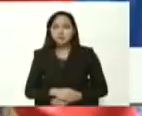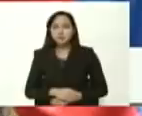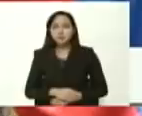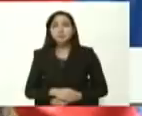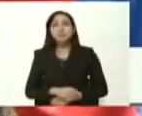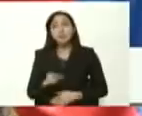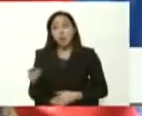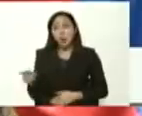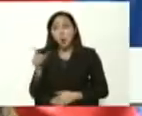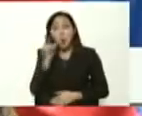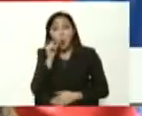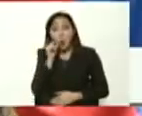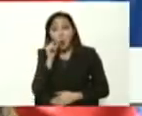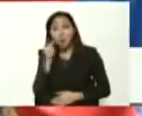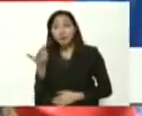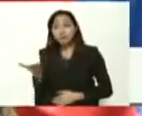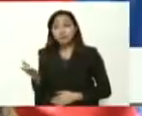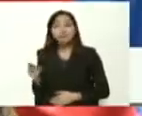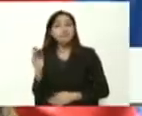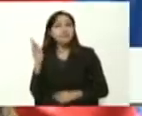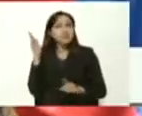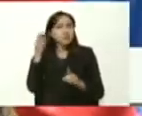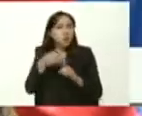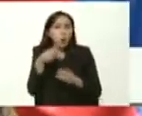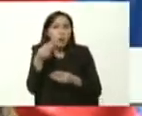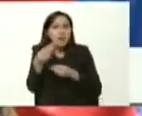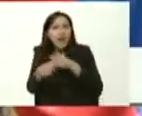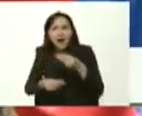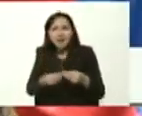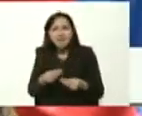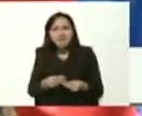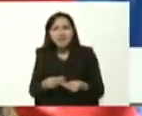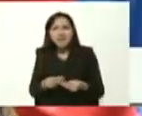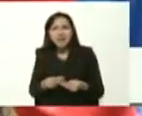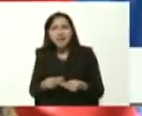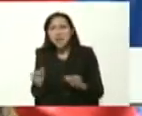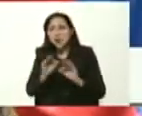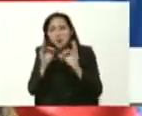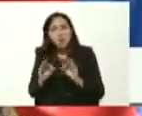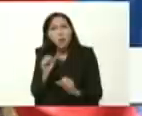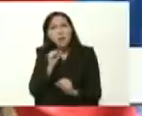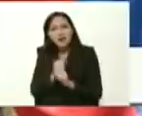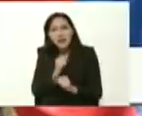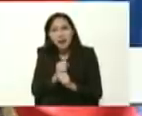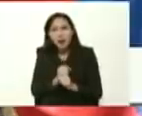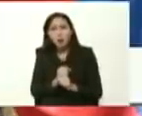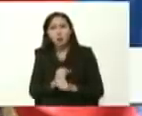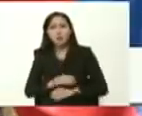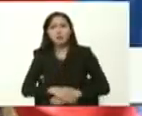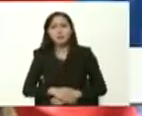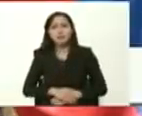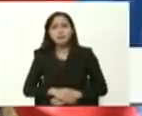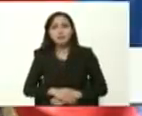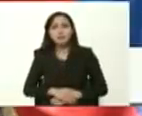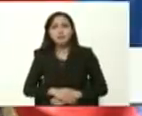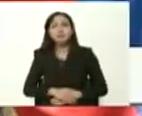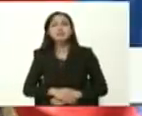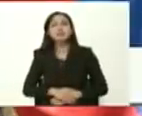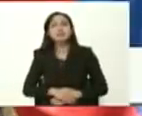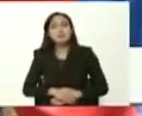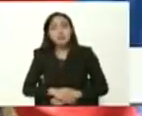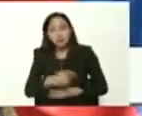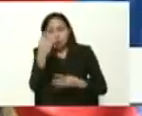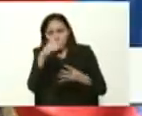Esta persona tenía la misión de gestionar más bien eficazmente para garantizar el abastecimiento